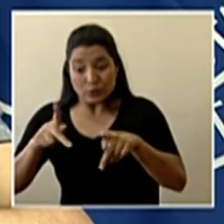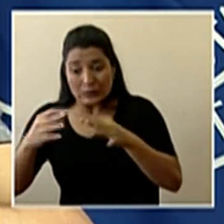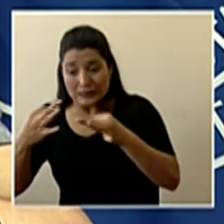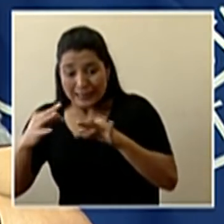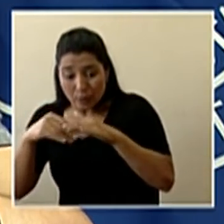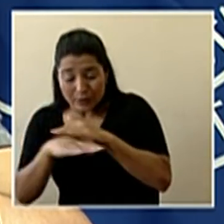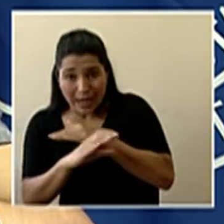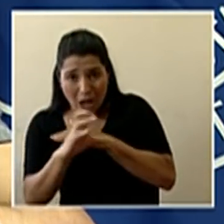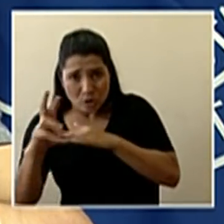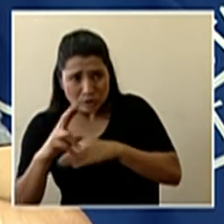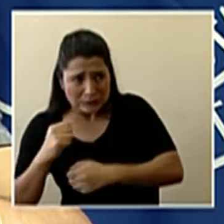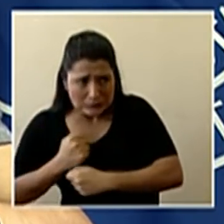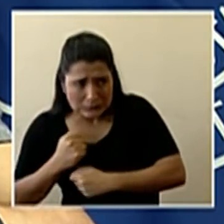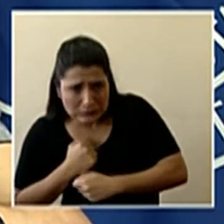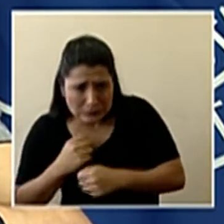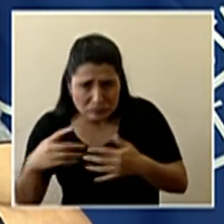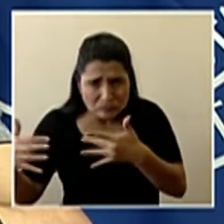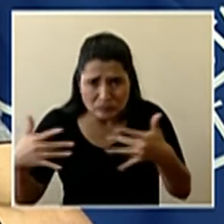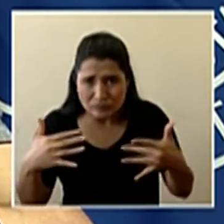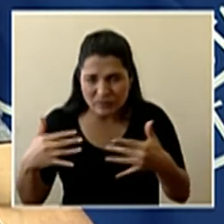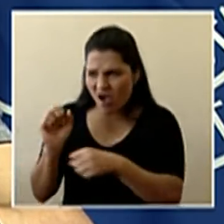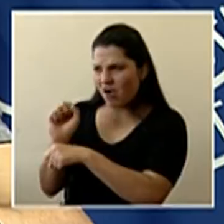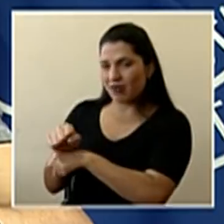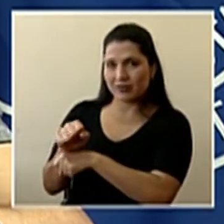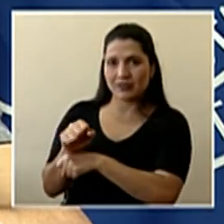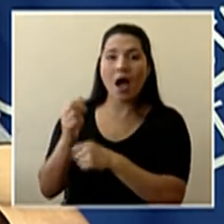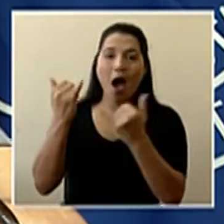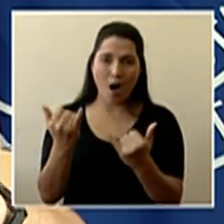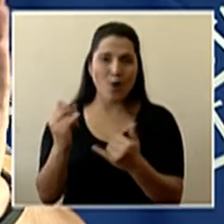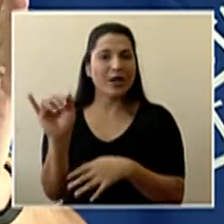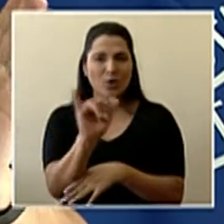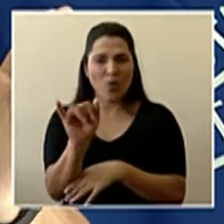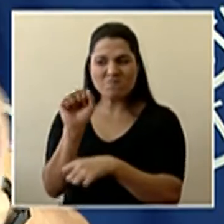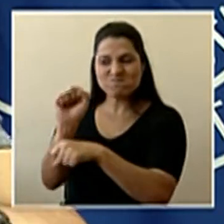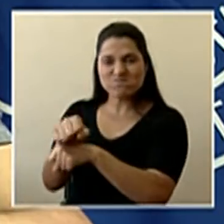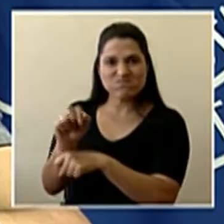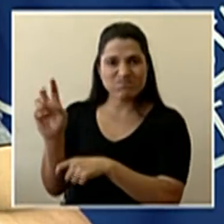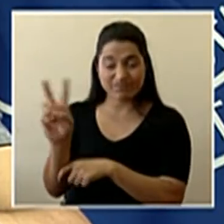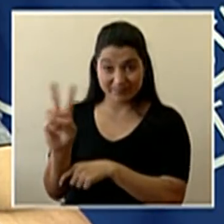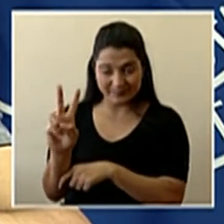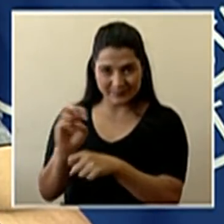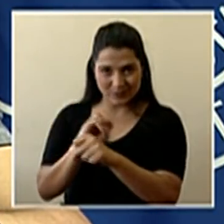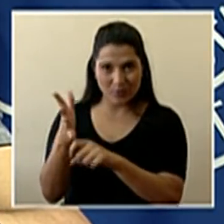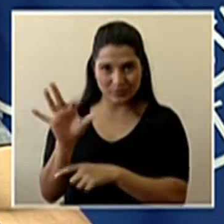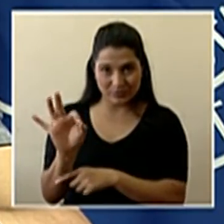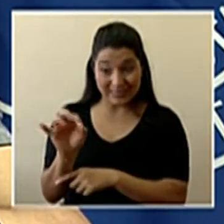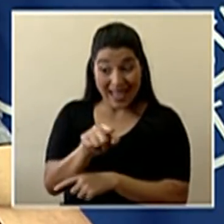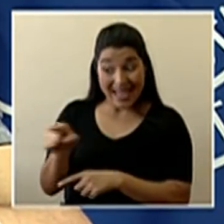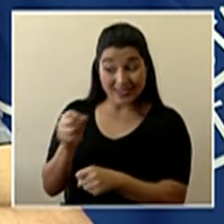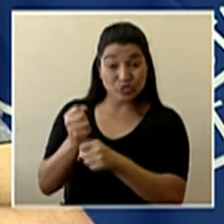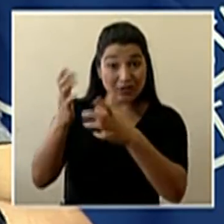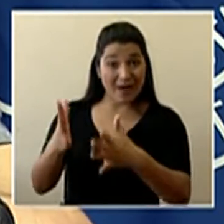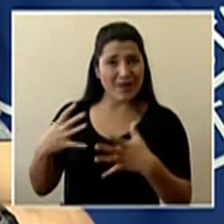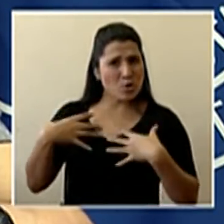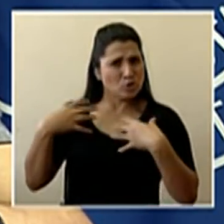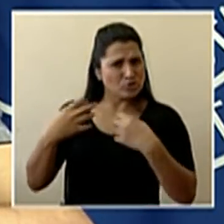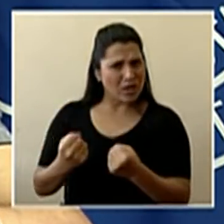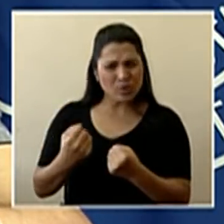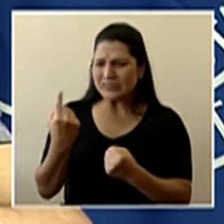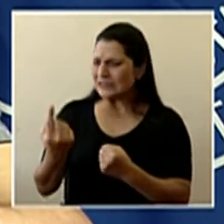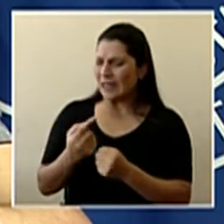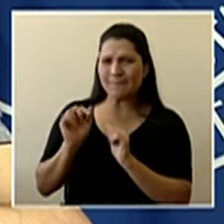el COVID-19 que tenemos que unirnos y luchar contra él. Y yo quiero decirles que ese personal de salud que siempre ha estado ahí, las